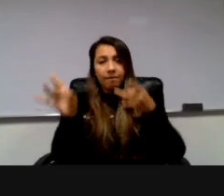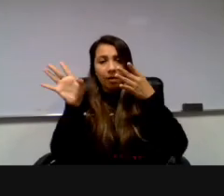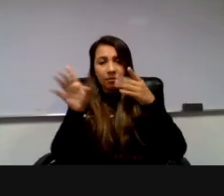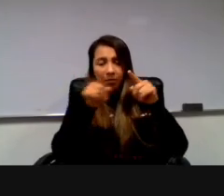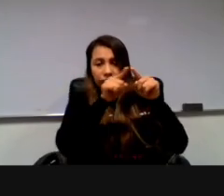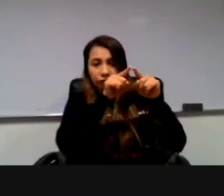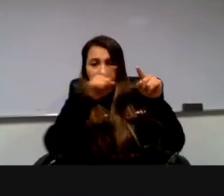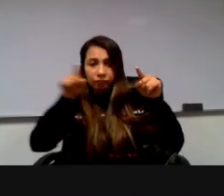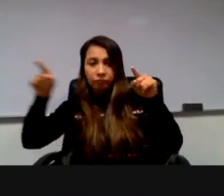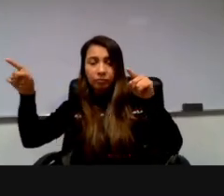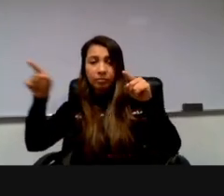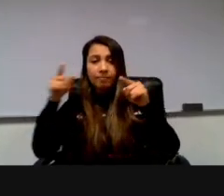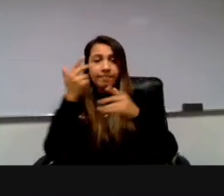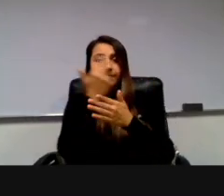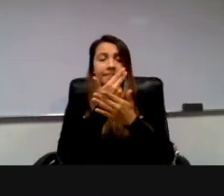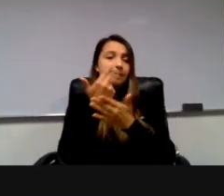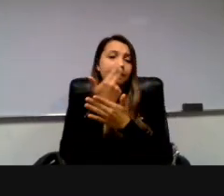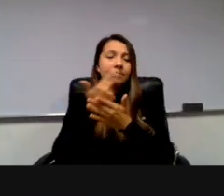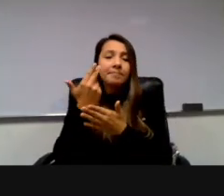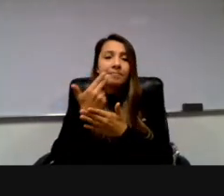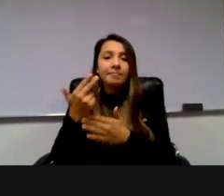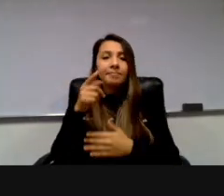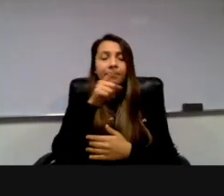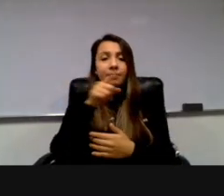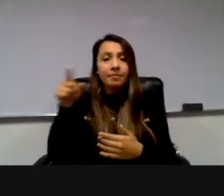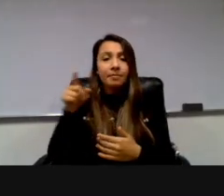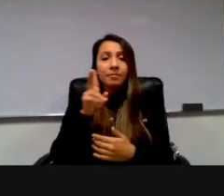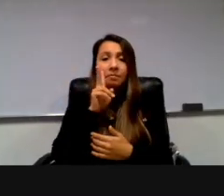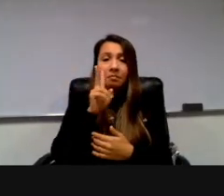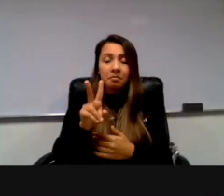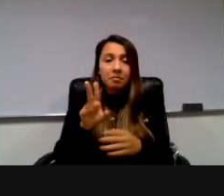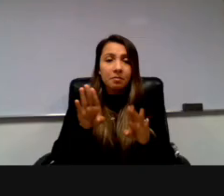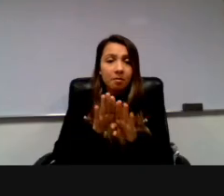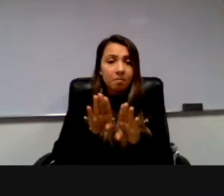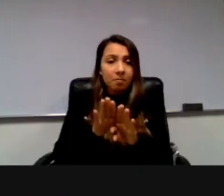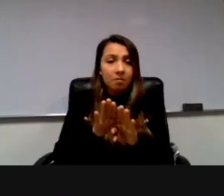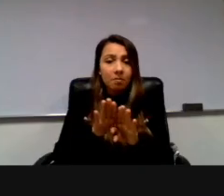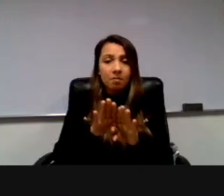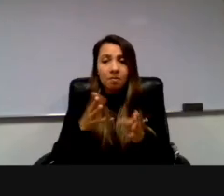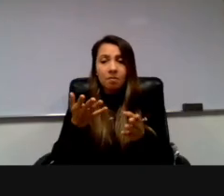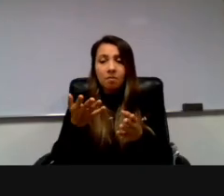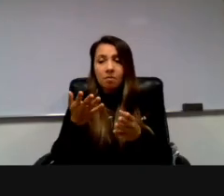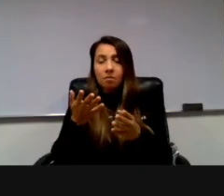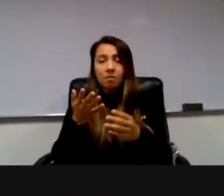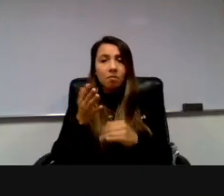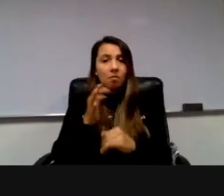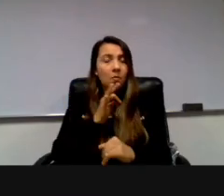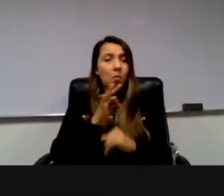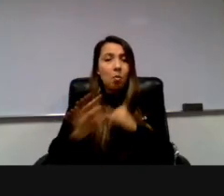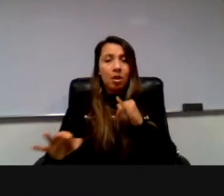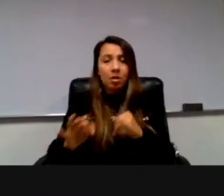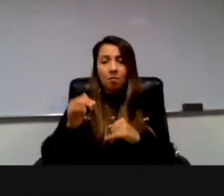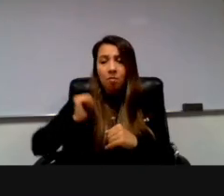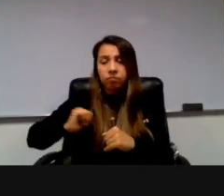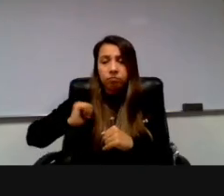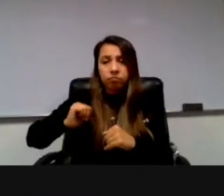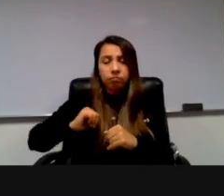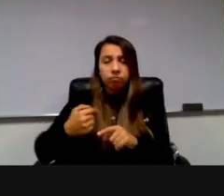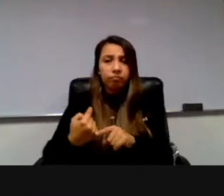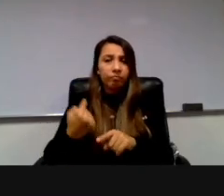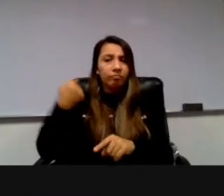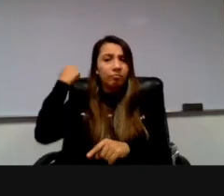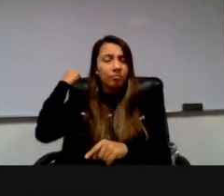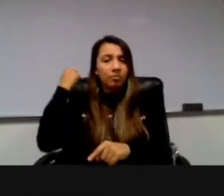tiempo, para ir hablando de cómo vamos entendiendo la naturaleza del último ancestro común, pues tenemos ahí